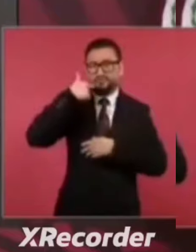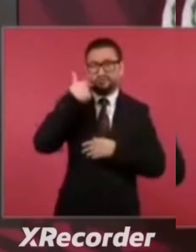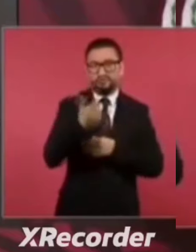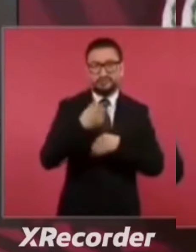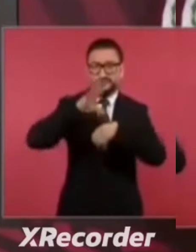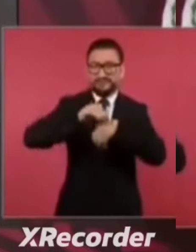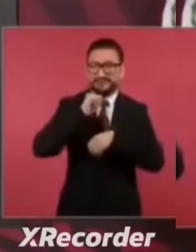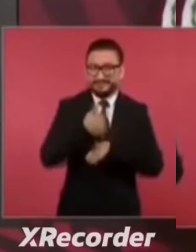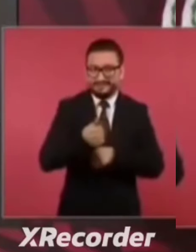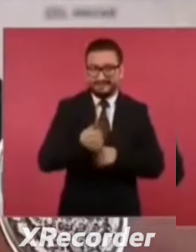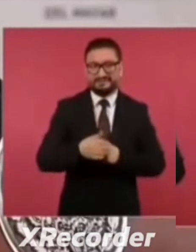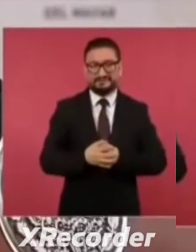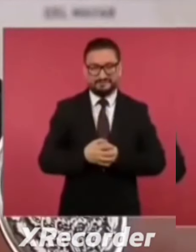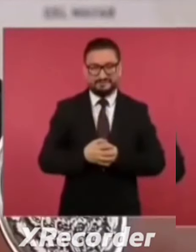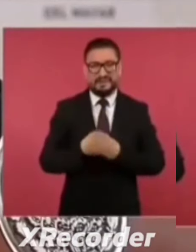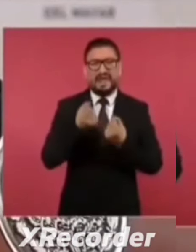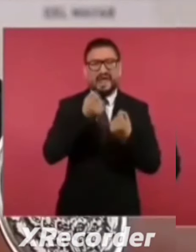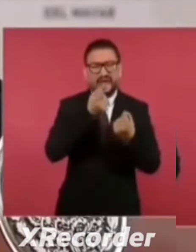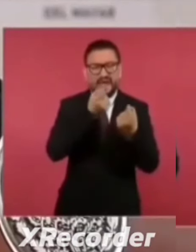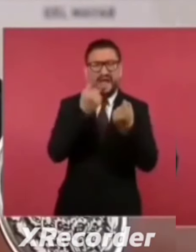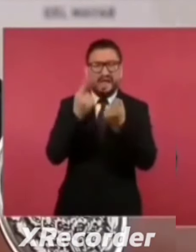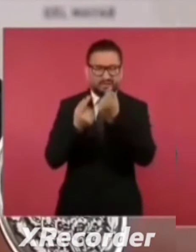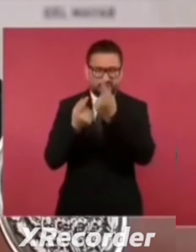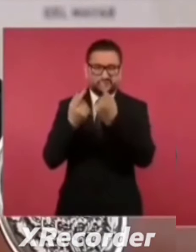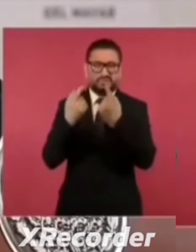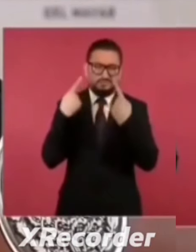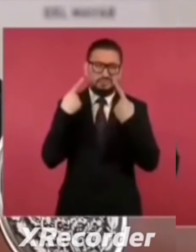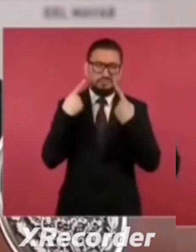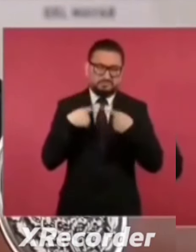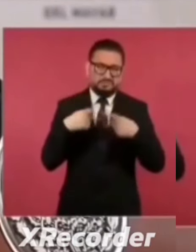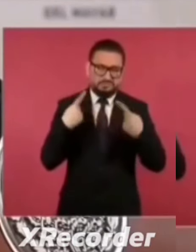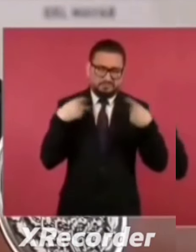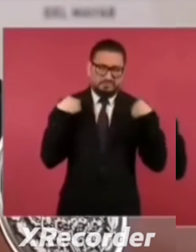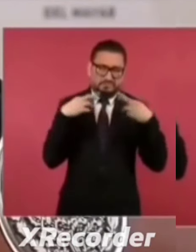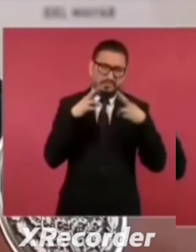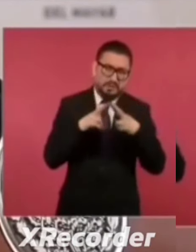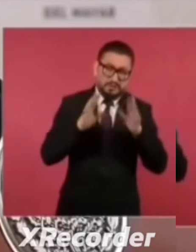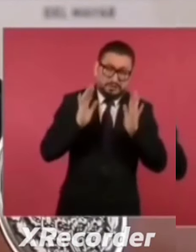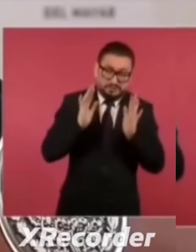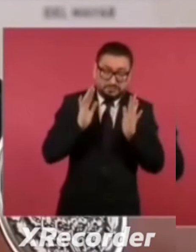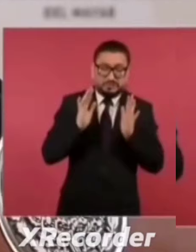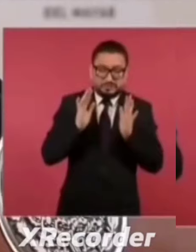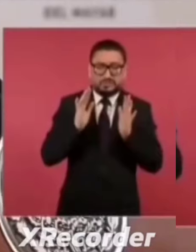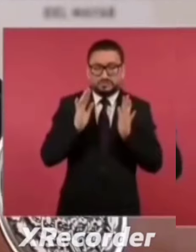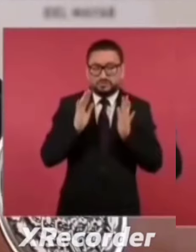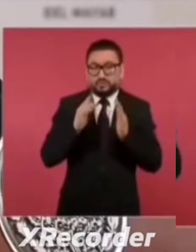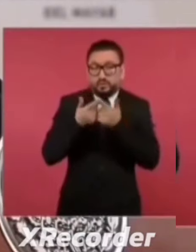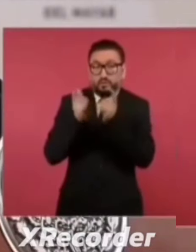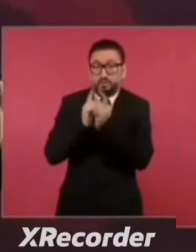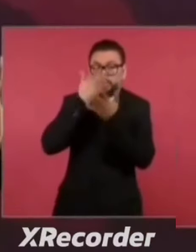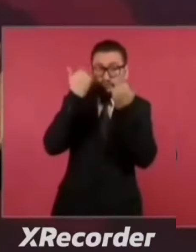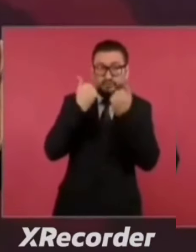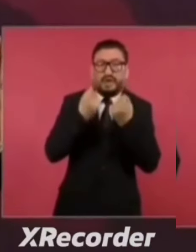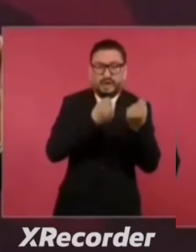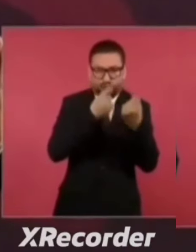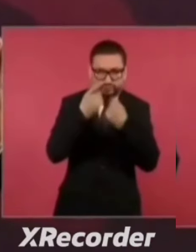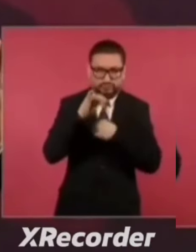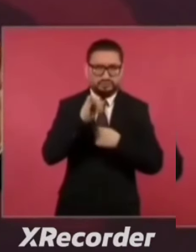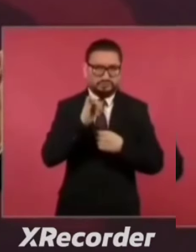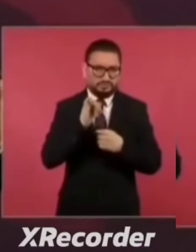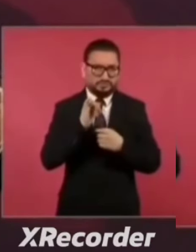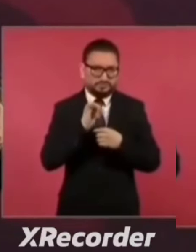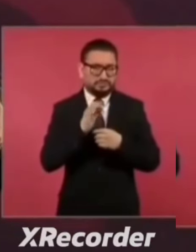Sí, algunos maestros y otras gentes que quién sabe de dónde salieron, por eso hay que tener cuidado,